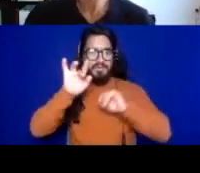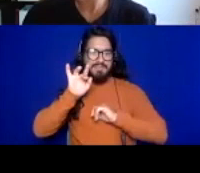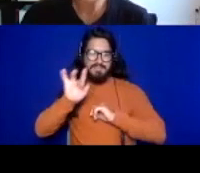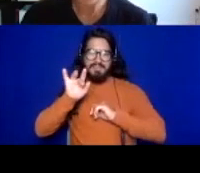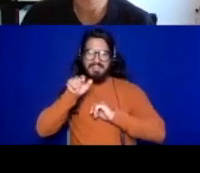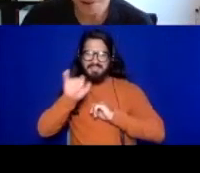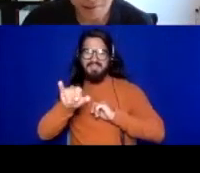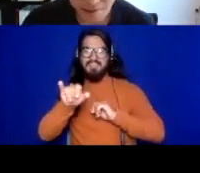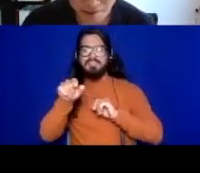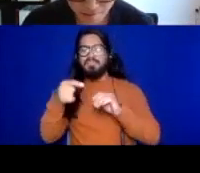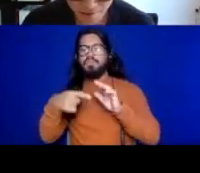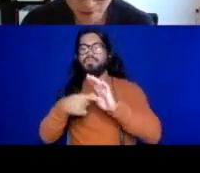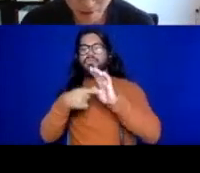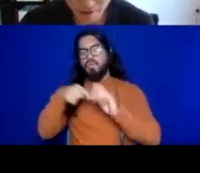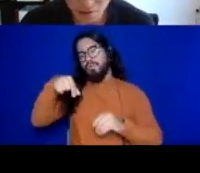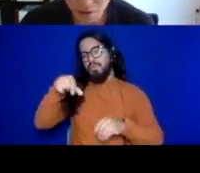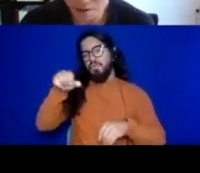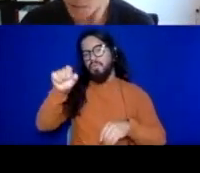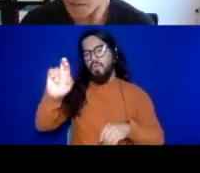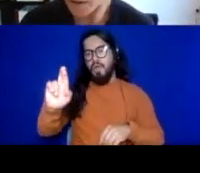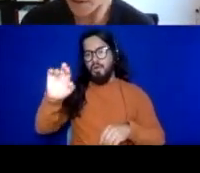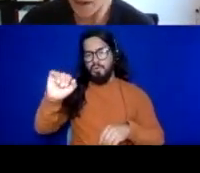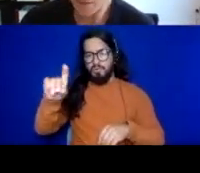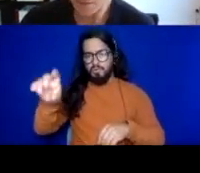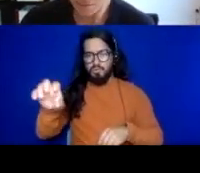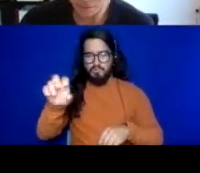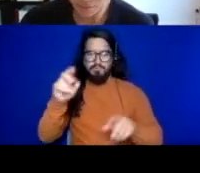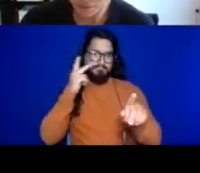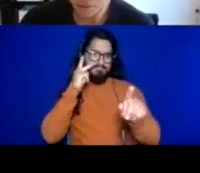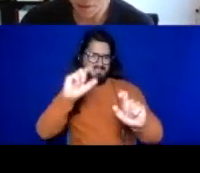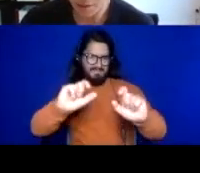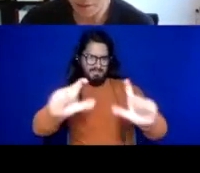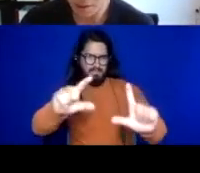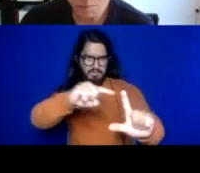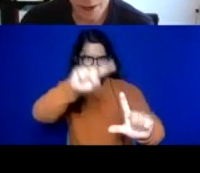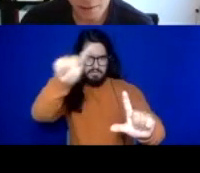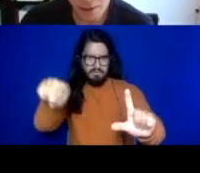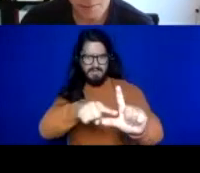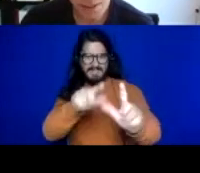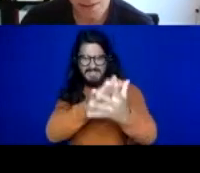eso y le doy próximo. Ahí me va a enseñar un código QR que es